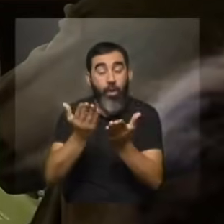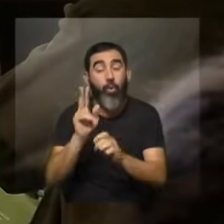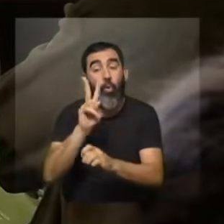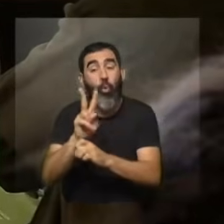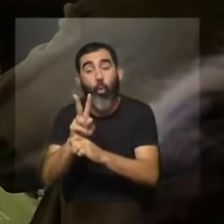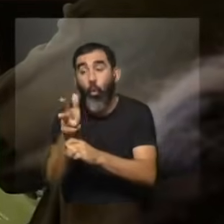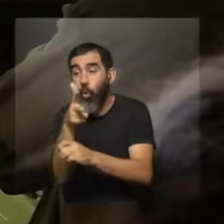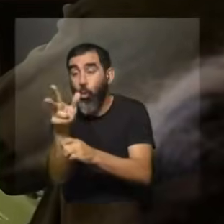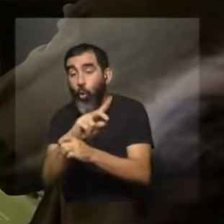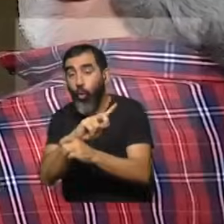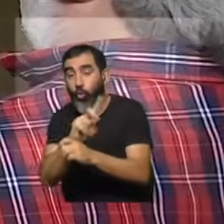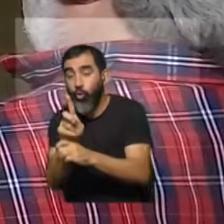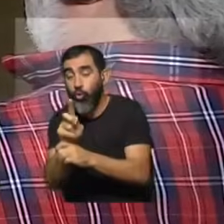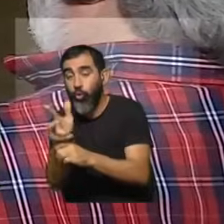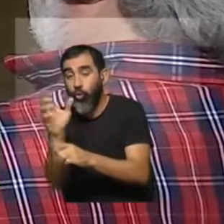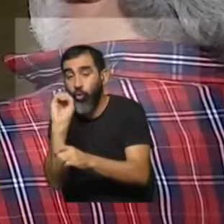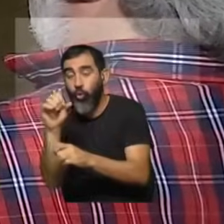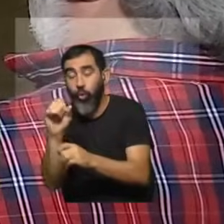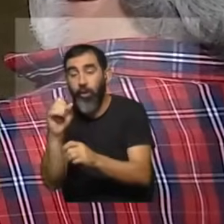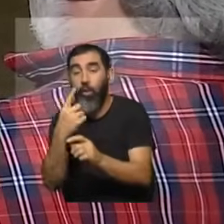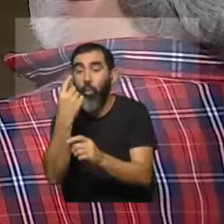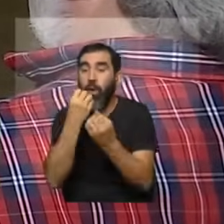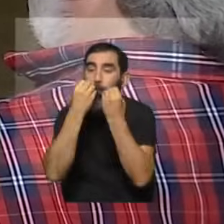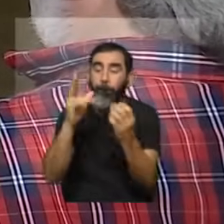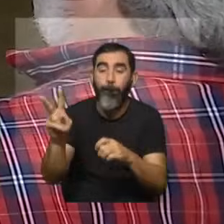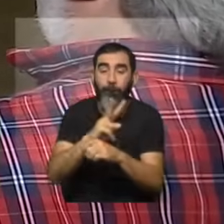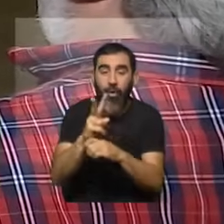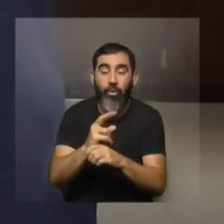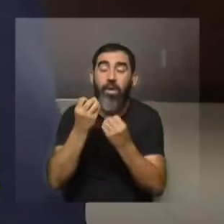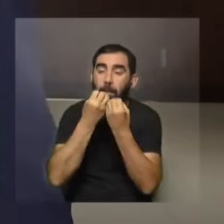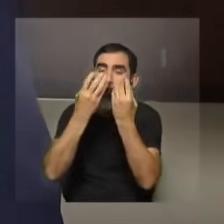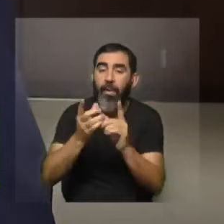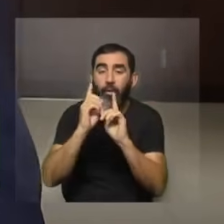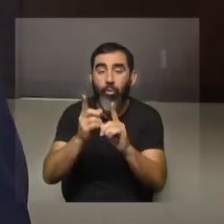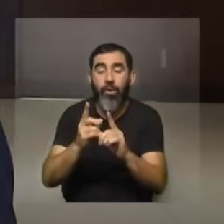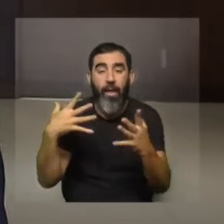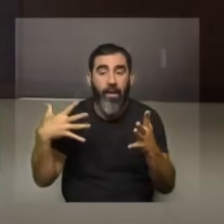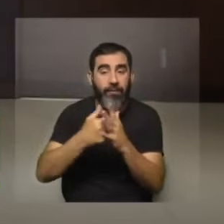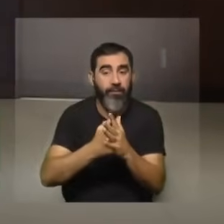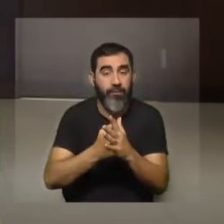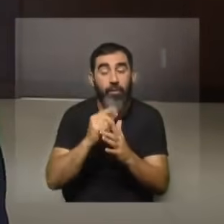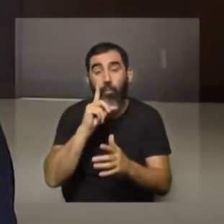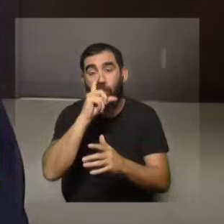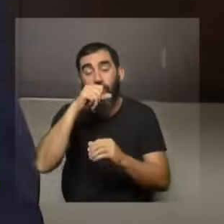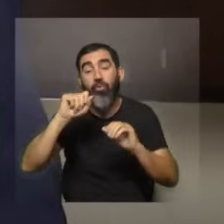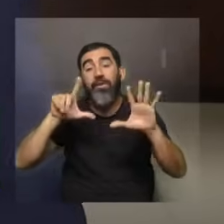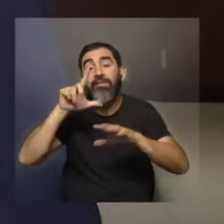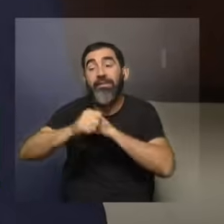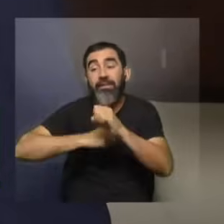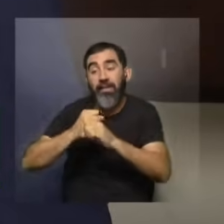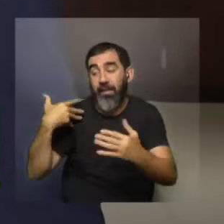de velocidad son una de las herramientas que tenemos para trabajar en mejora de la seguridad vial y en mejora de la siniestralidad. De hecho, en Montevideo hace 7 años que lo